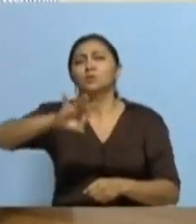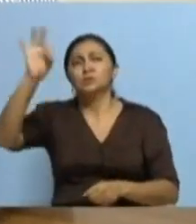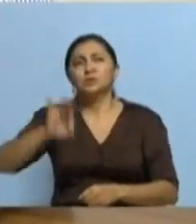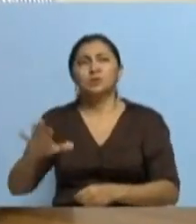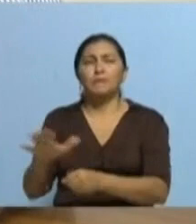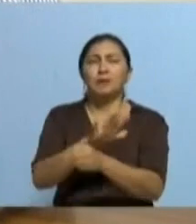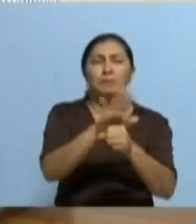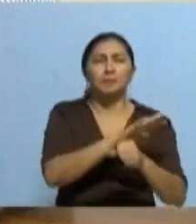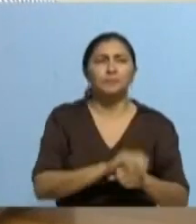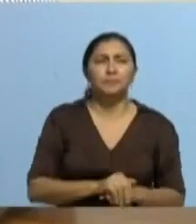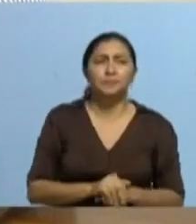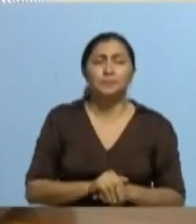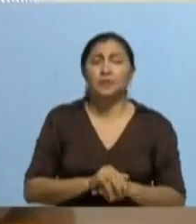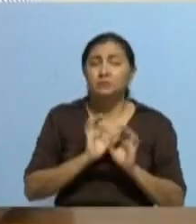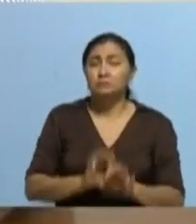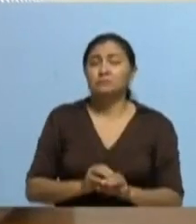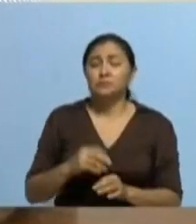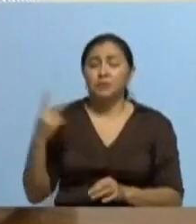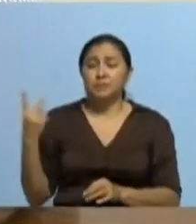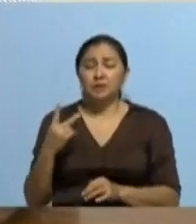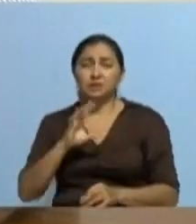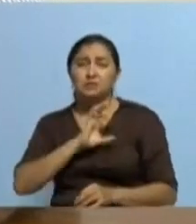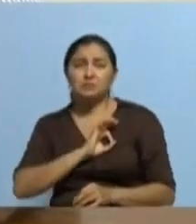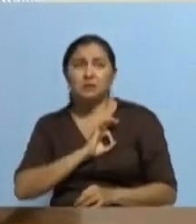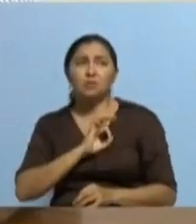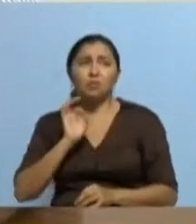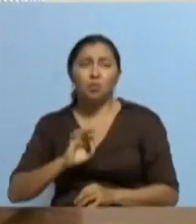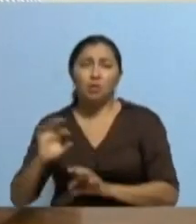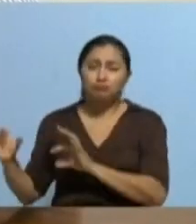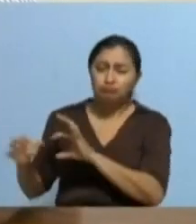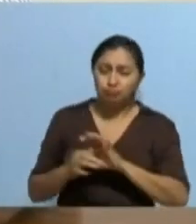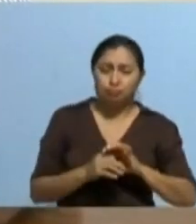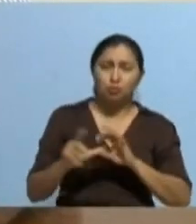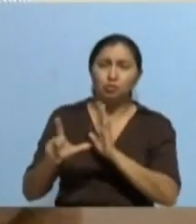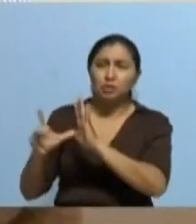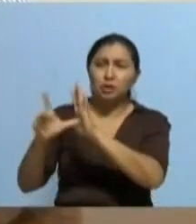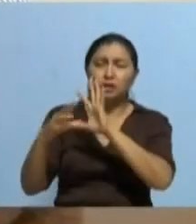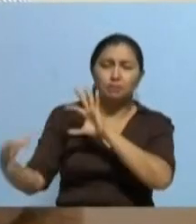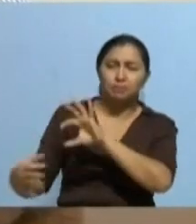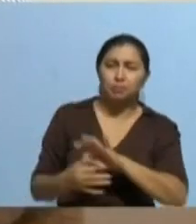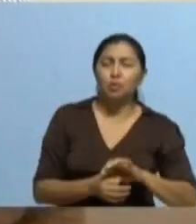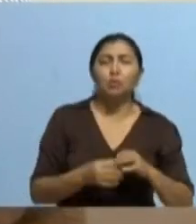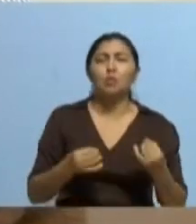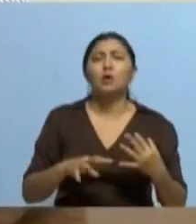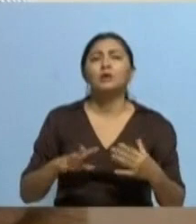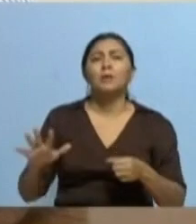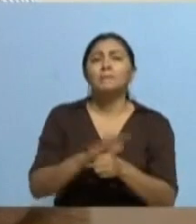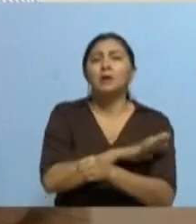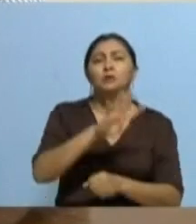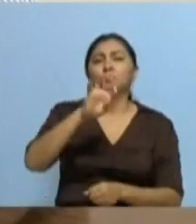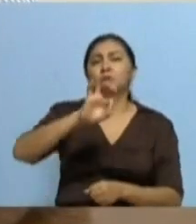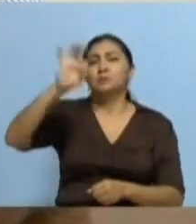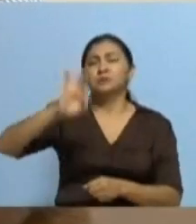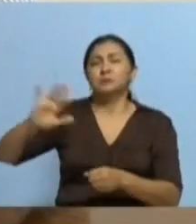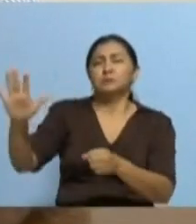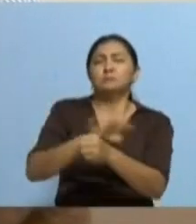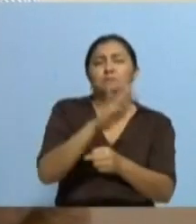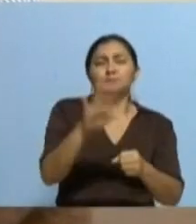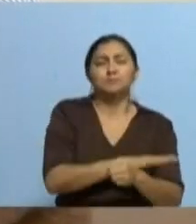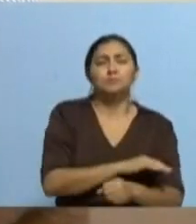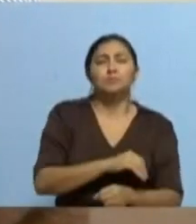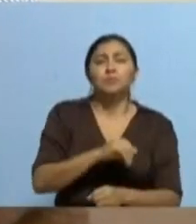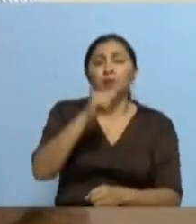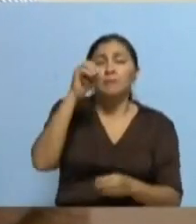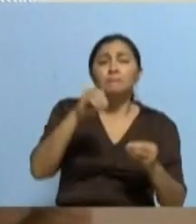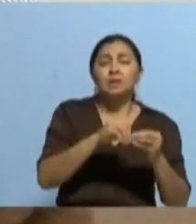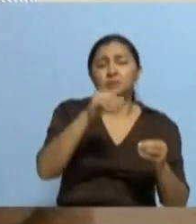viernes y sábado debemos registrar los hoteles afiliados a Cotelco con algunas ocupaciones de más del 90% y el domingo y lunes